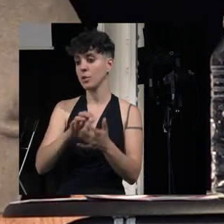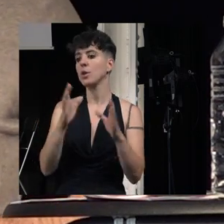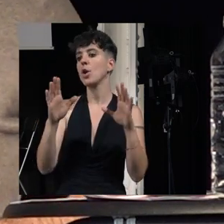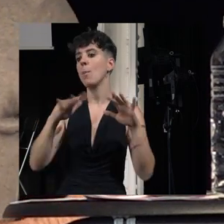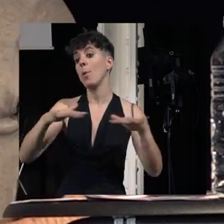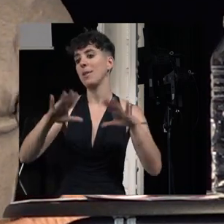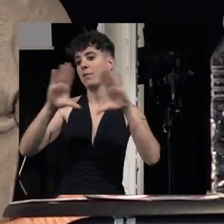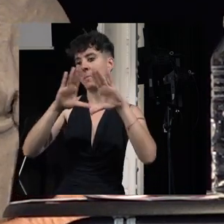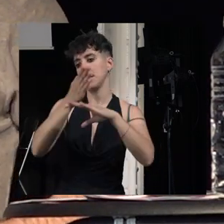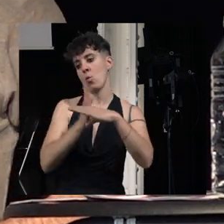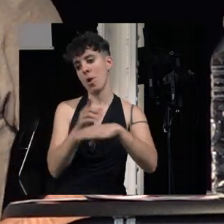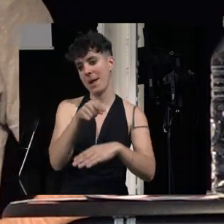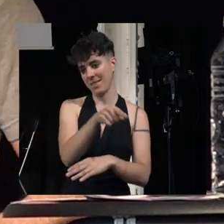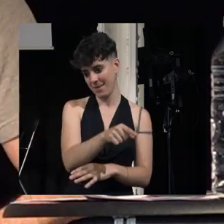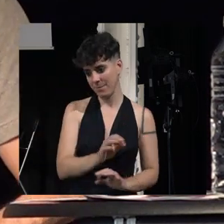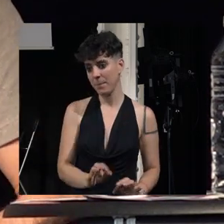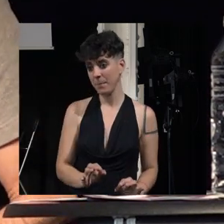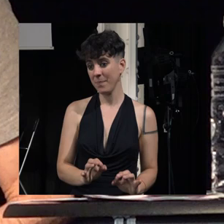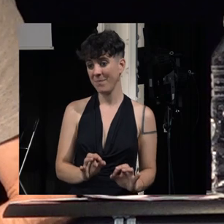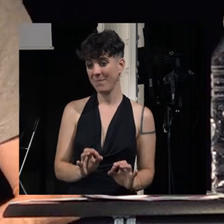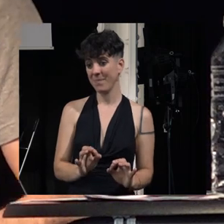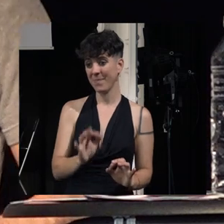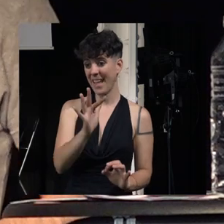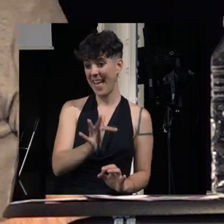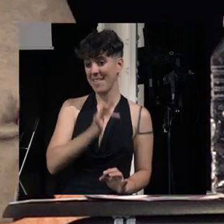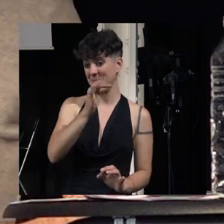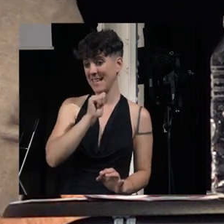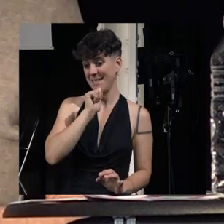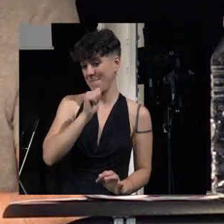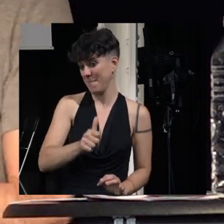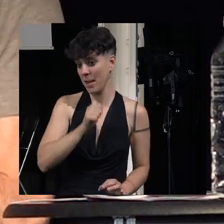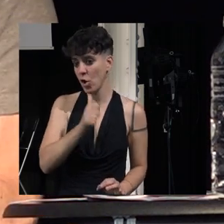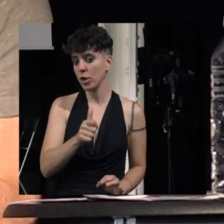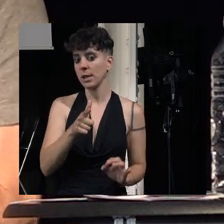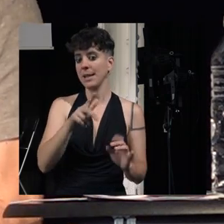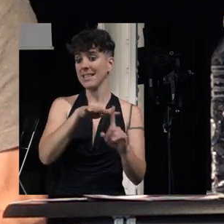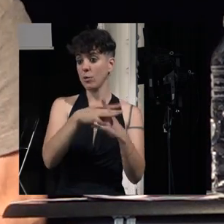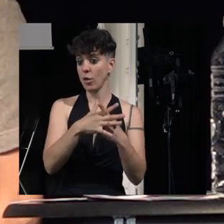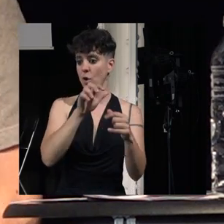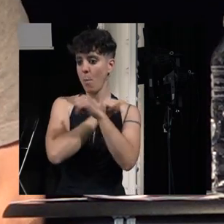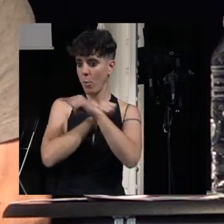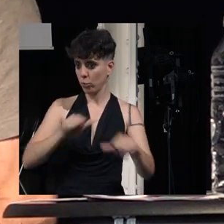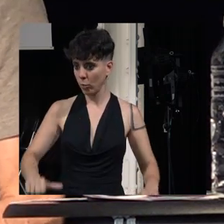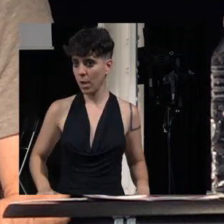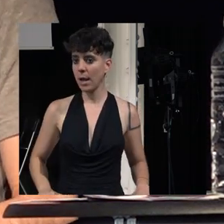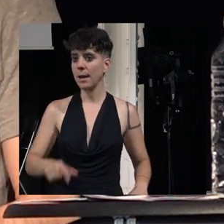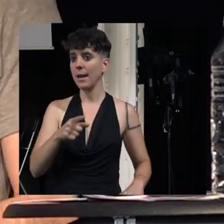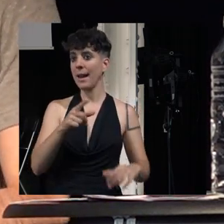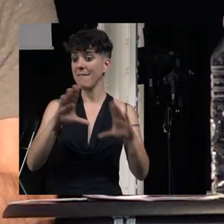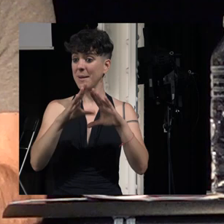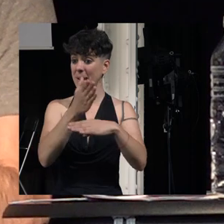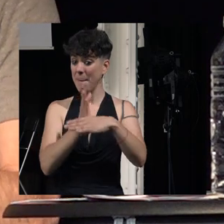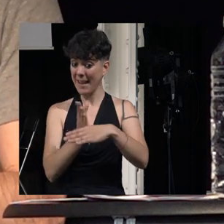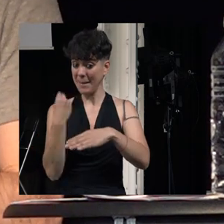feminista. Con el agravante que en el caso portugués estamos hablando de la parte del movimiento